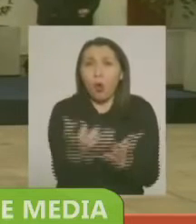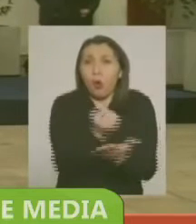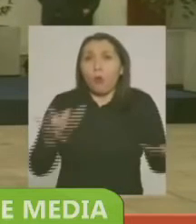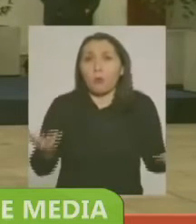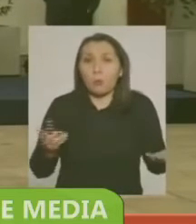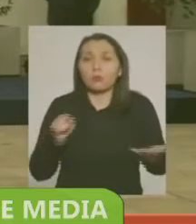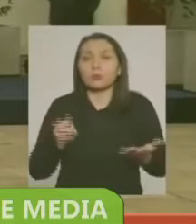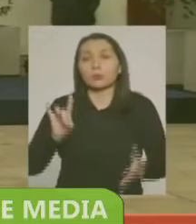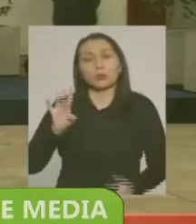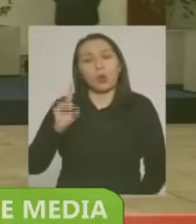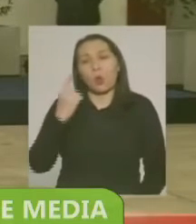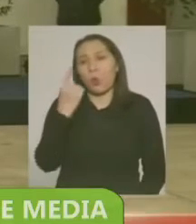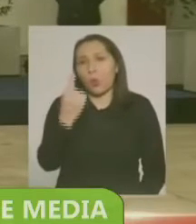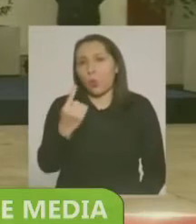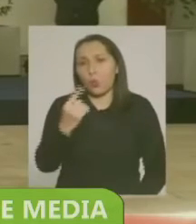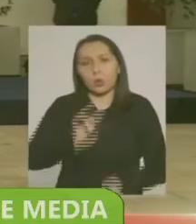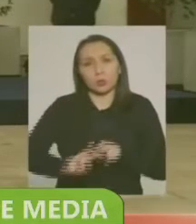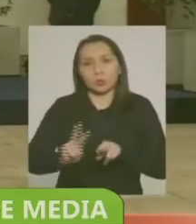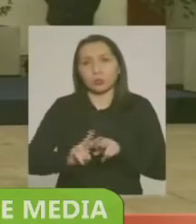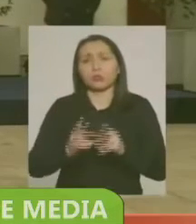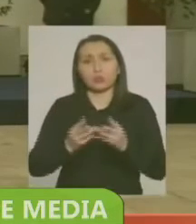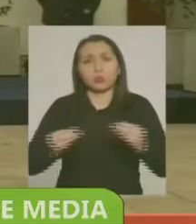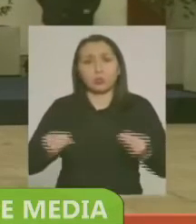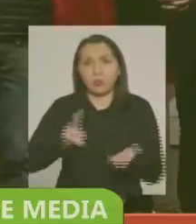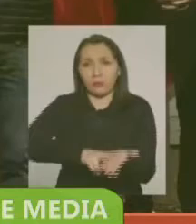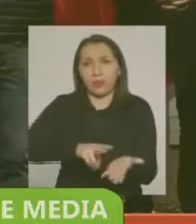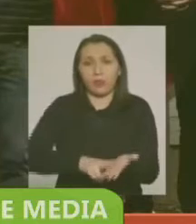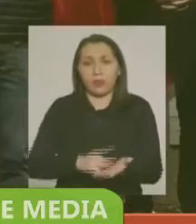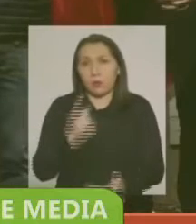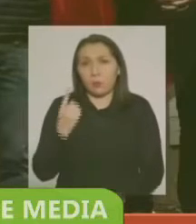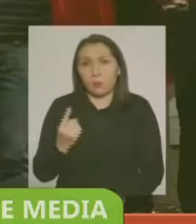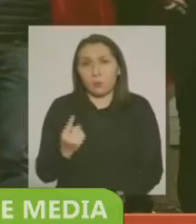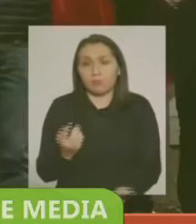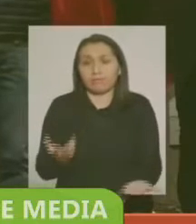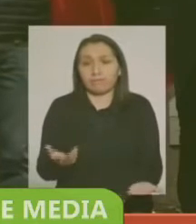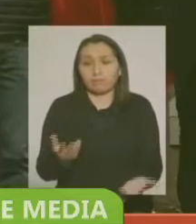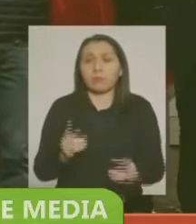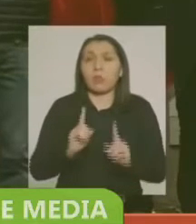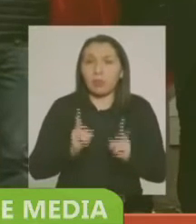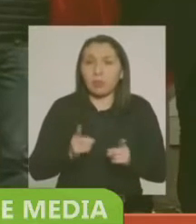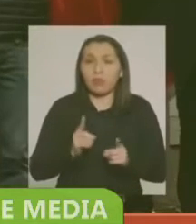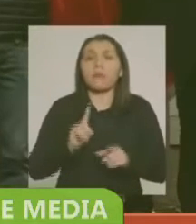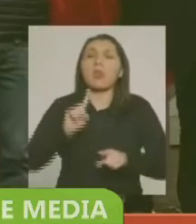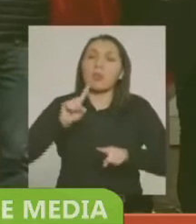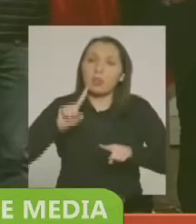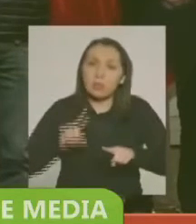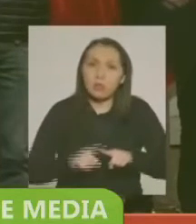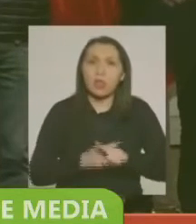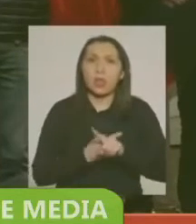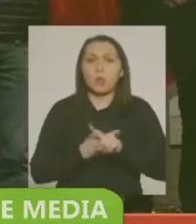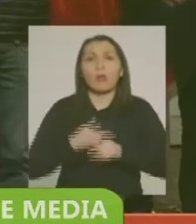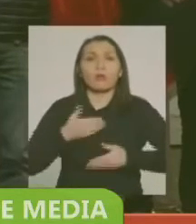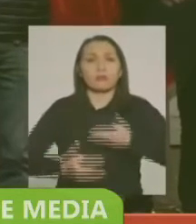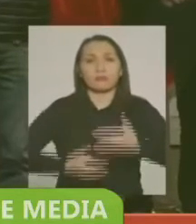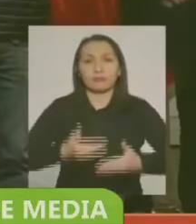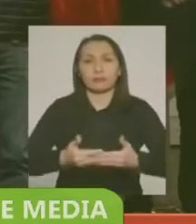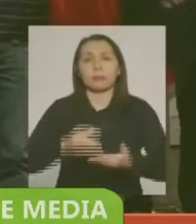muy importante que nos hagamos cargo el día de mañana de las consecuencias que pueden tener una ley que pueda afectar el futuro de las